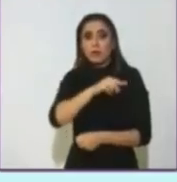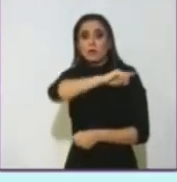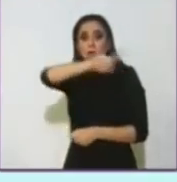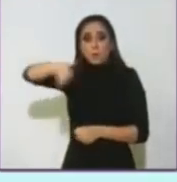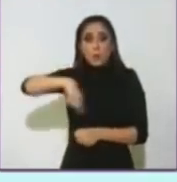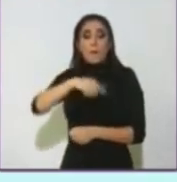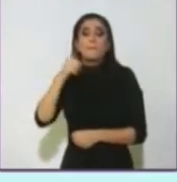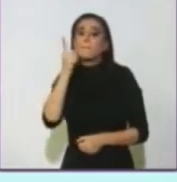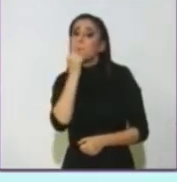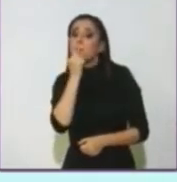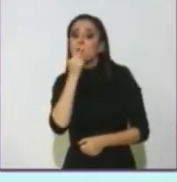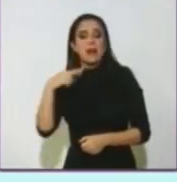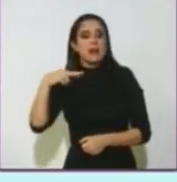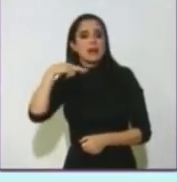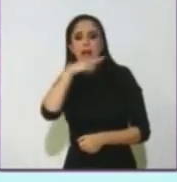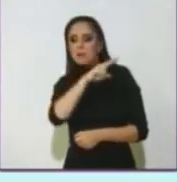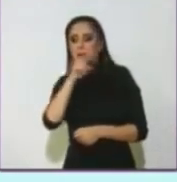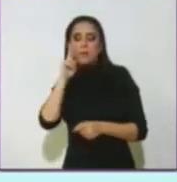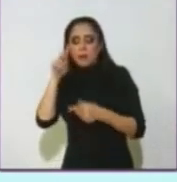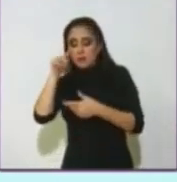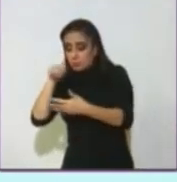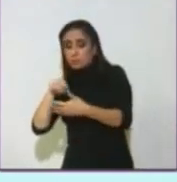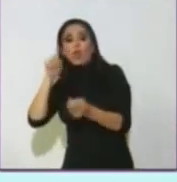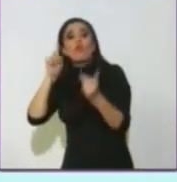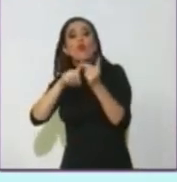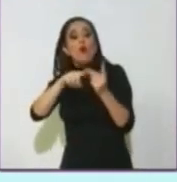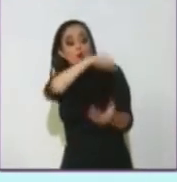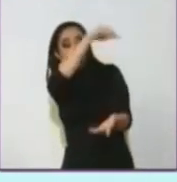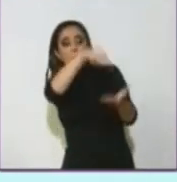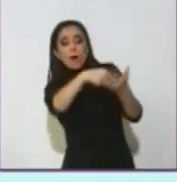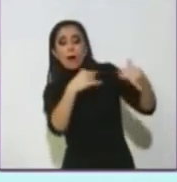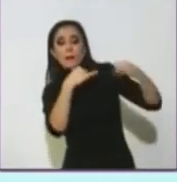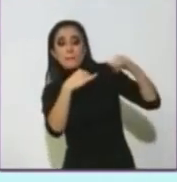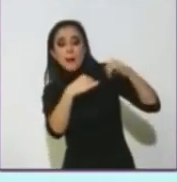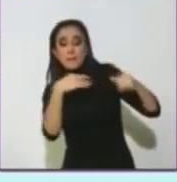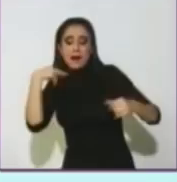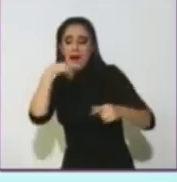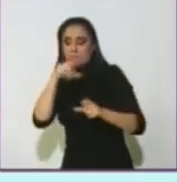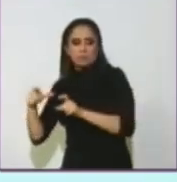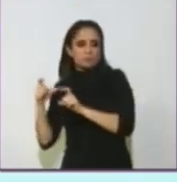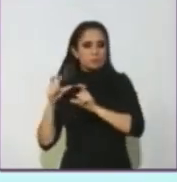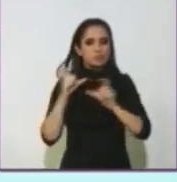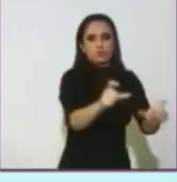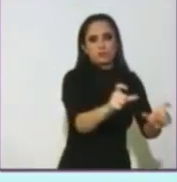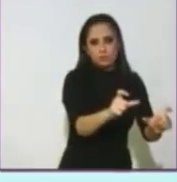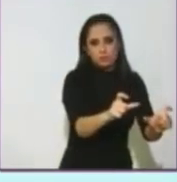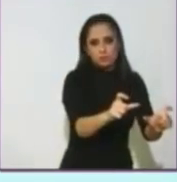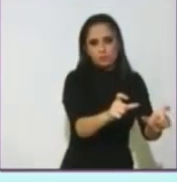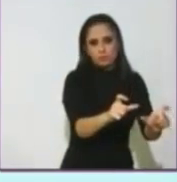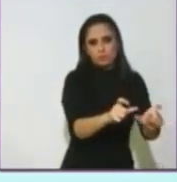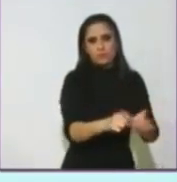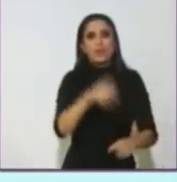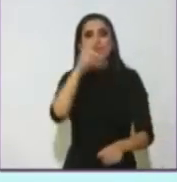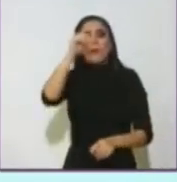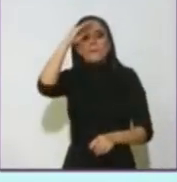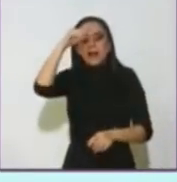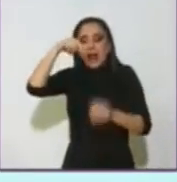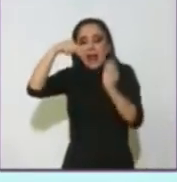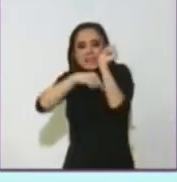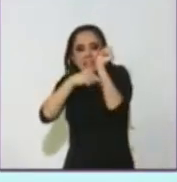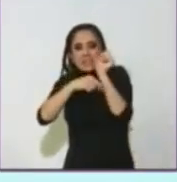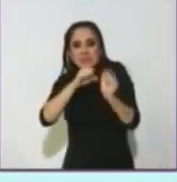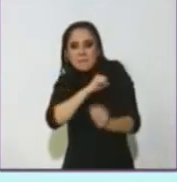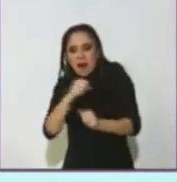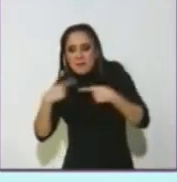localización gps para la reacción inmediata no habrá rincón en donde se puedan esconder